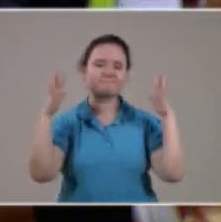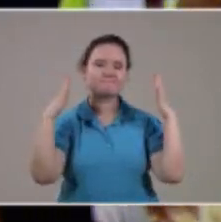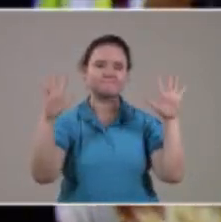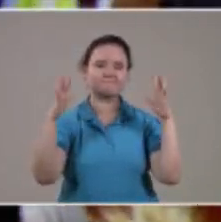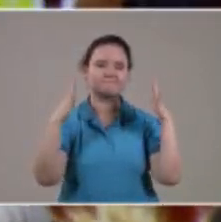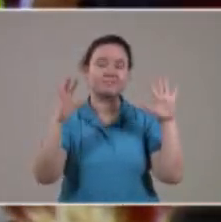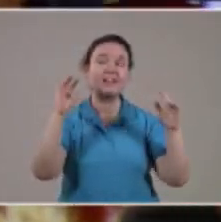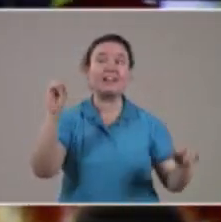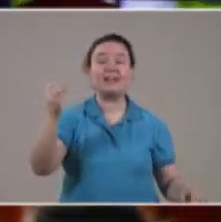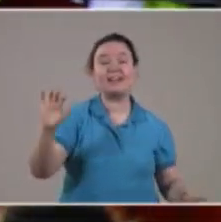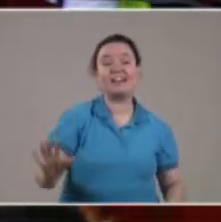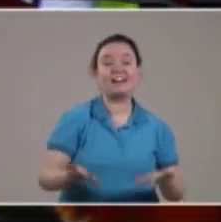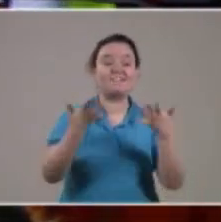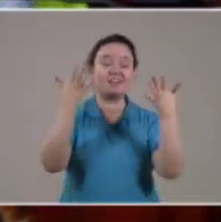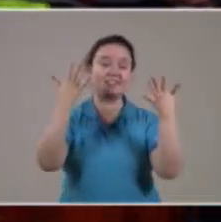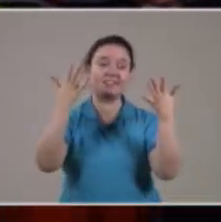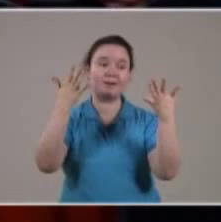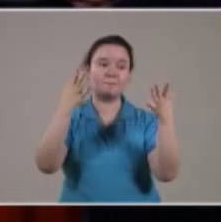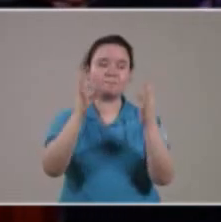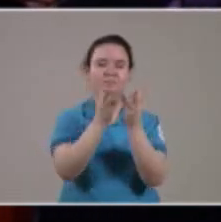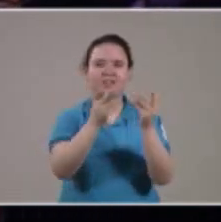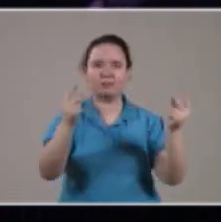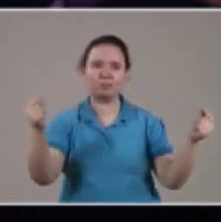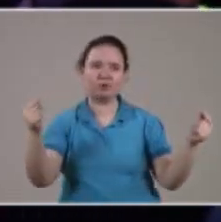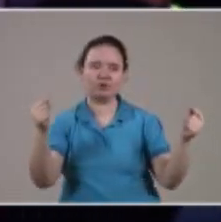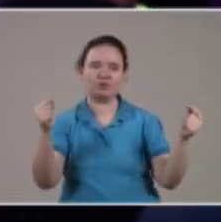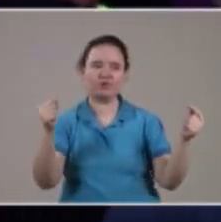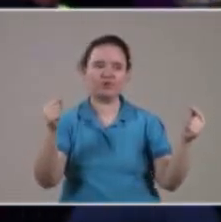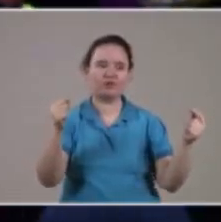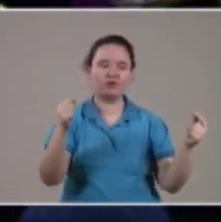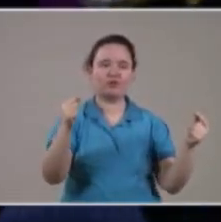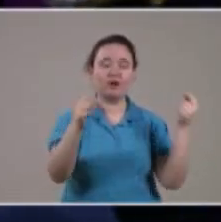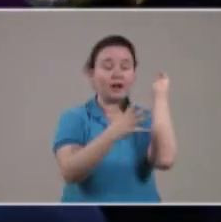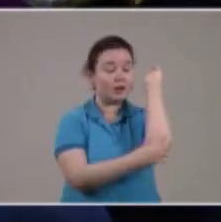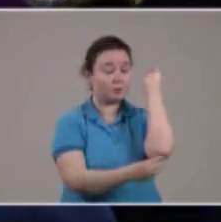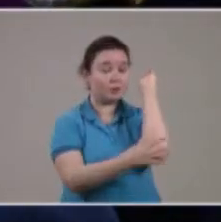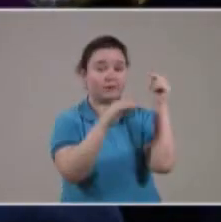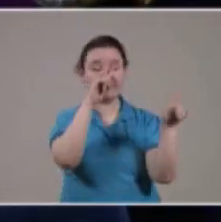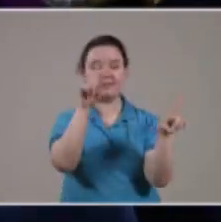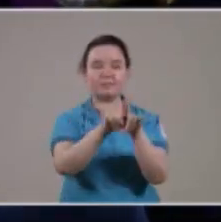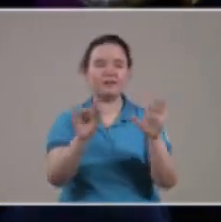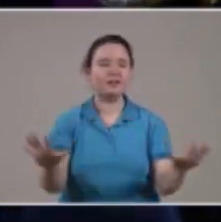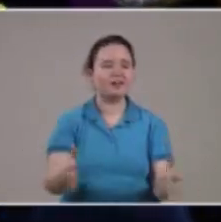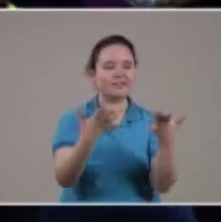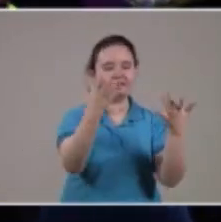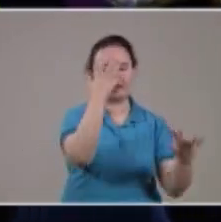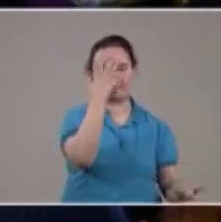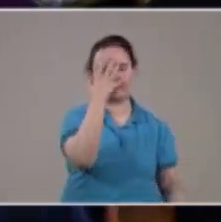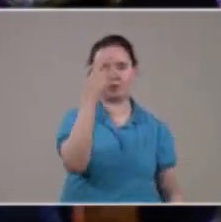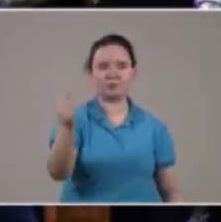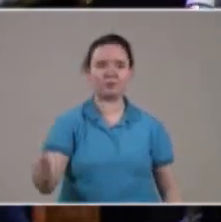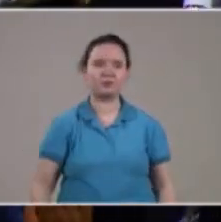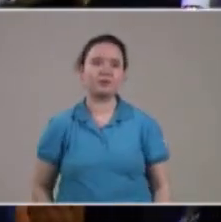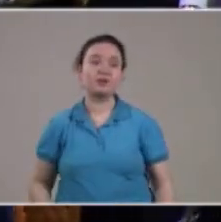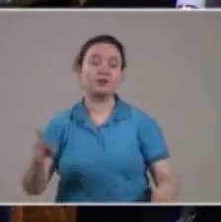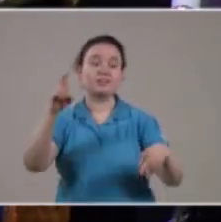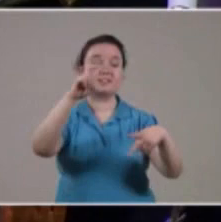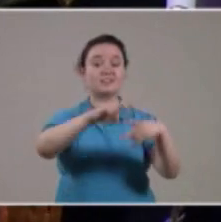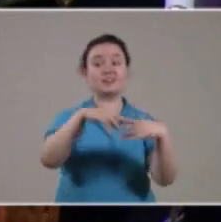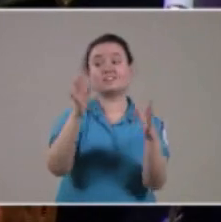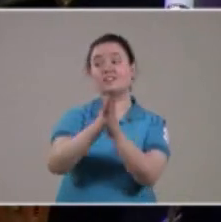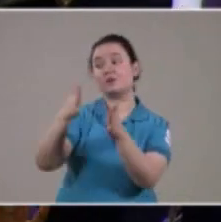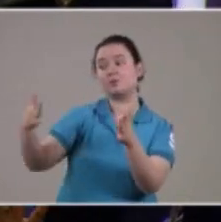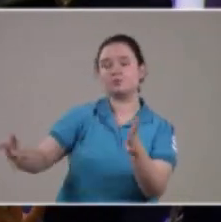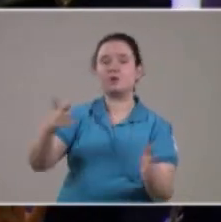el que levanta del polvo al pobre y del muladar al menesteroso, y los hace sentar junto a